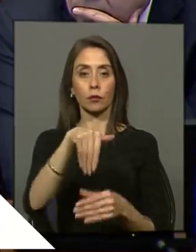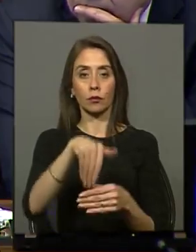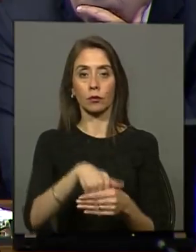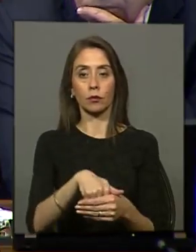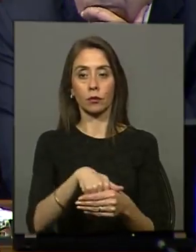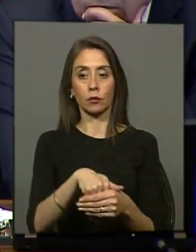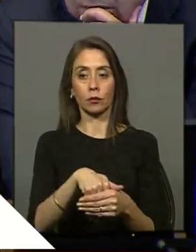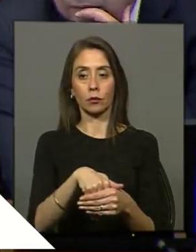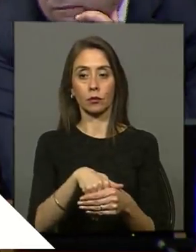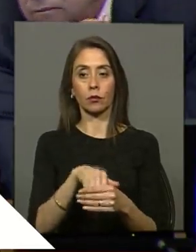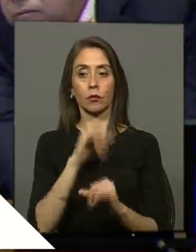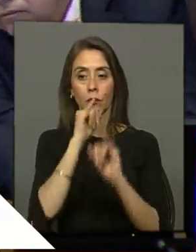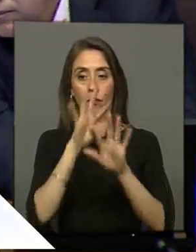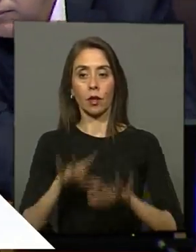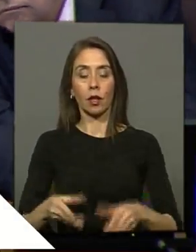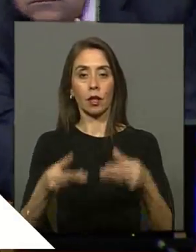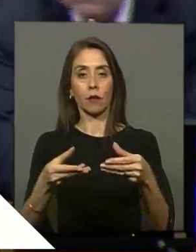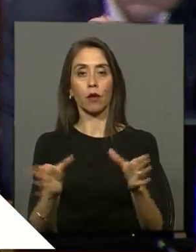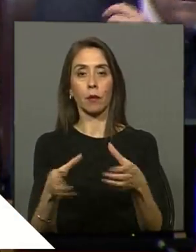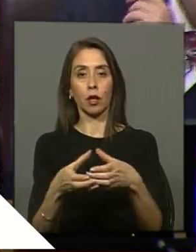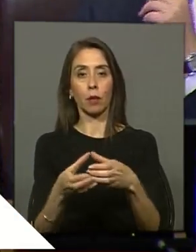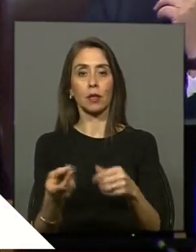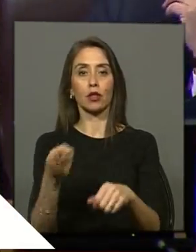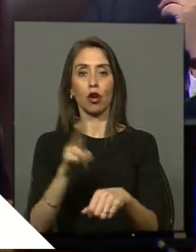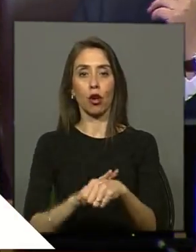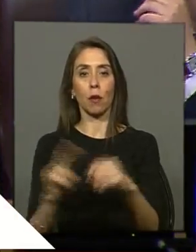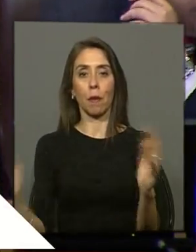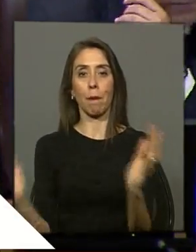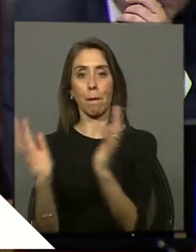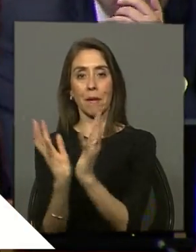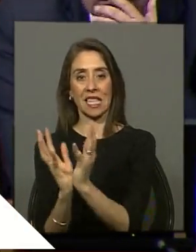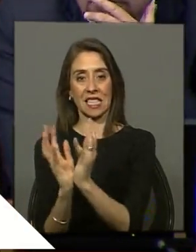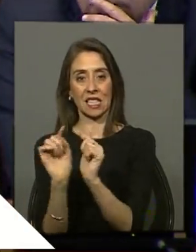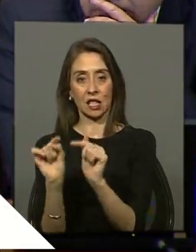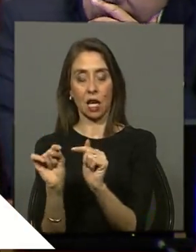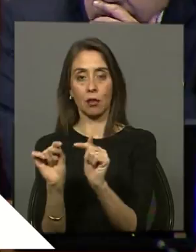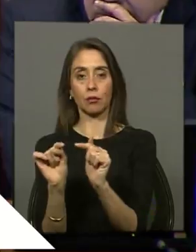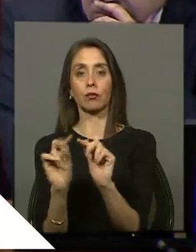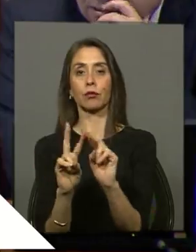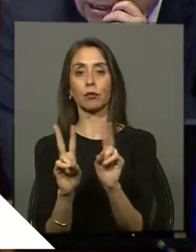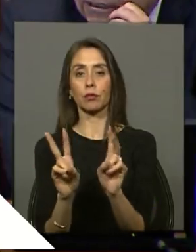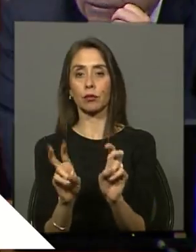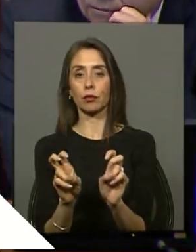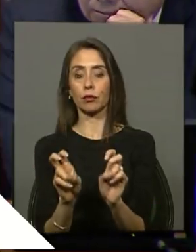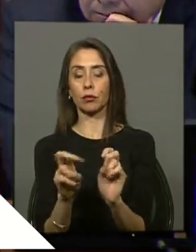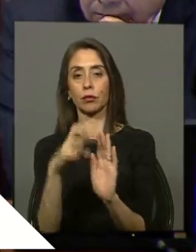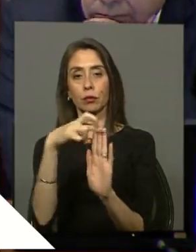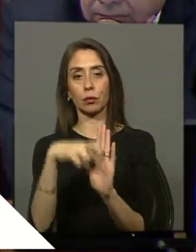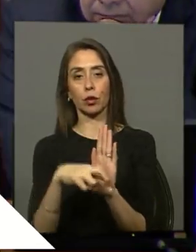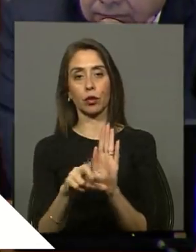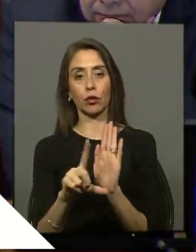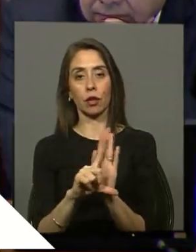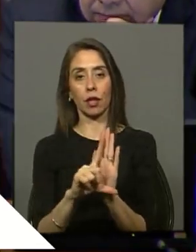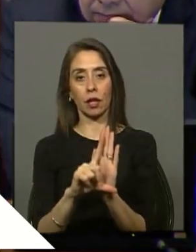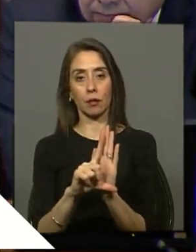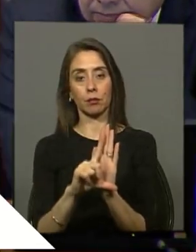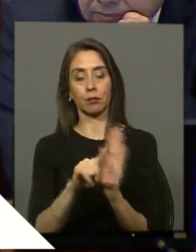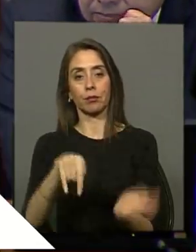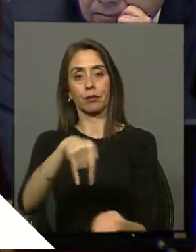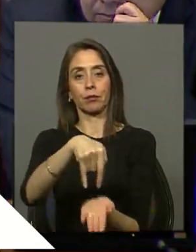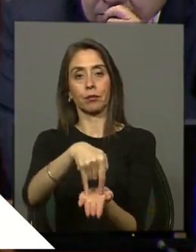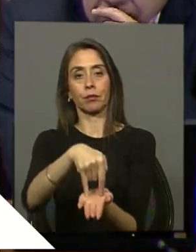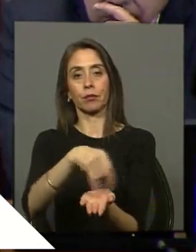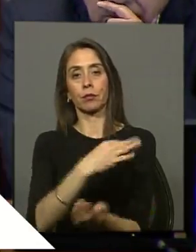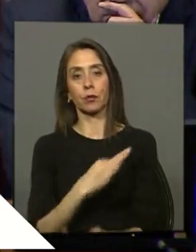el informe de la comisión mixta recaído en el proyecto de ley iniciado en